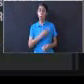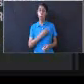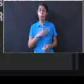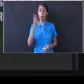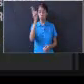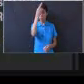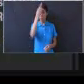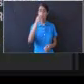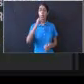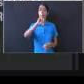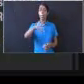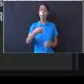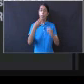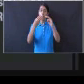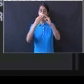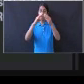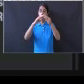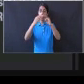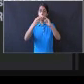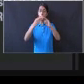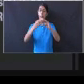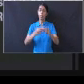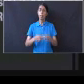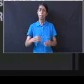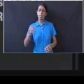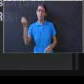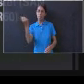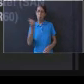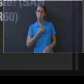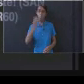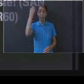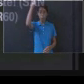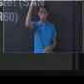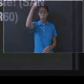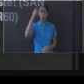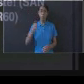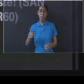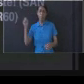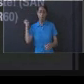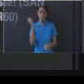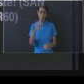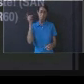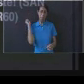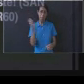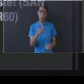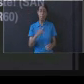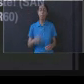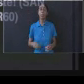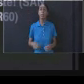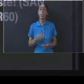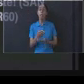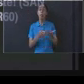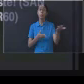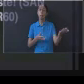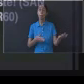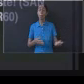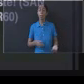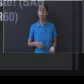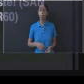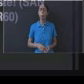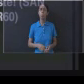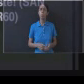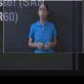rey Jerusalén. En Jerusalén que matas a los profetas y apedreas a los que te son enviados. ¿Cuántas veces quise juntar a tus hijos?